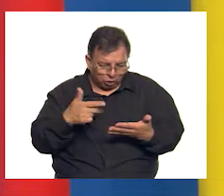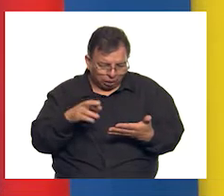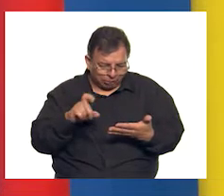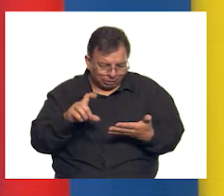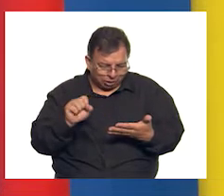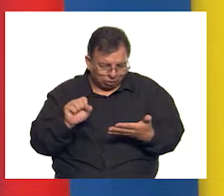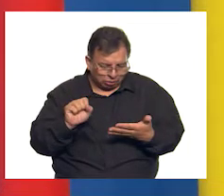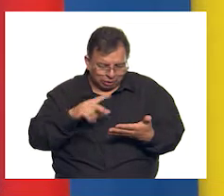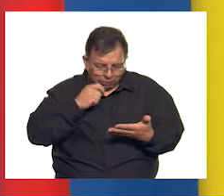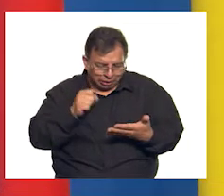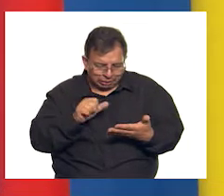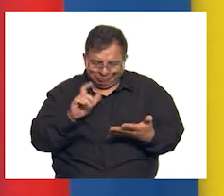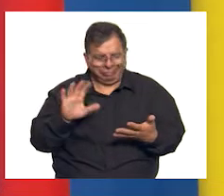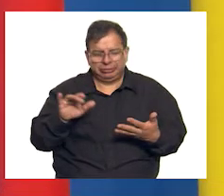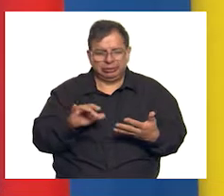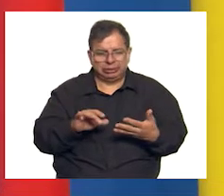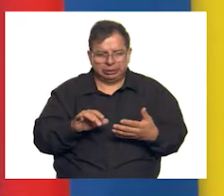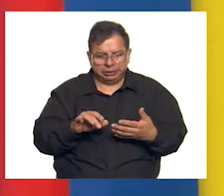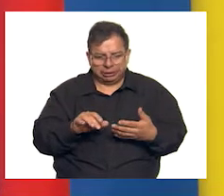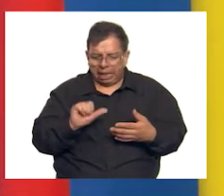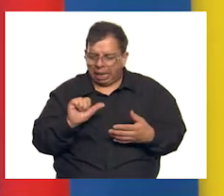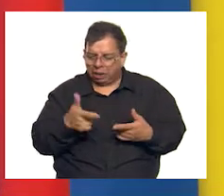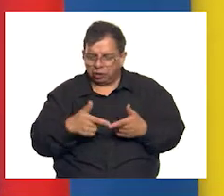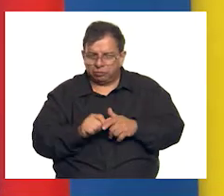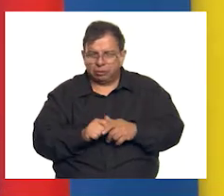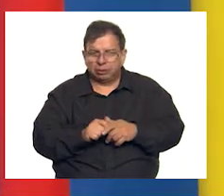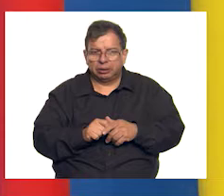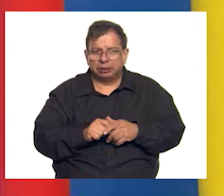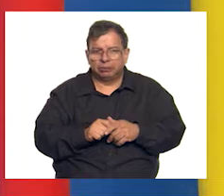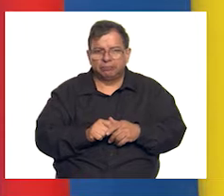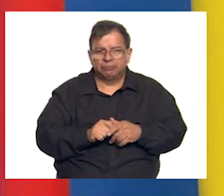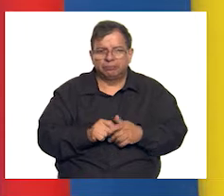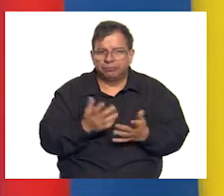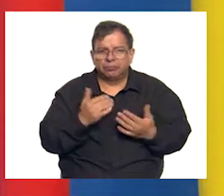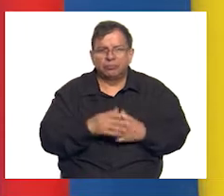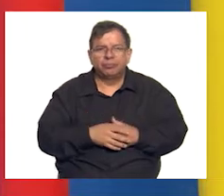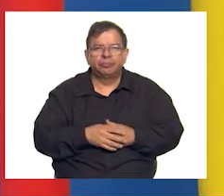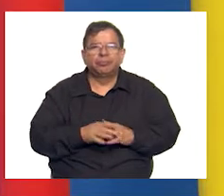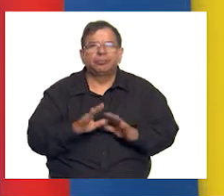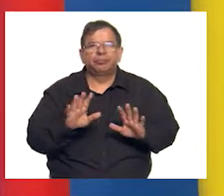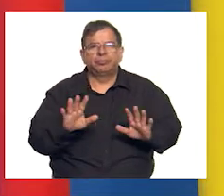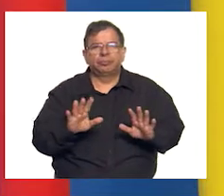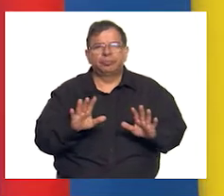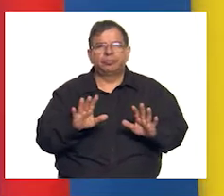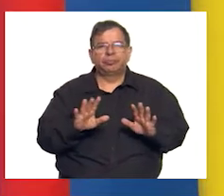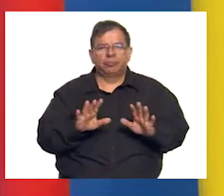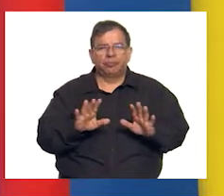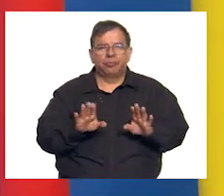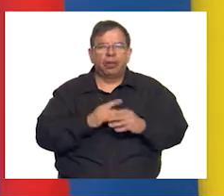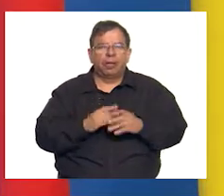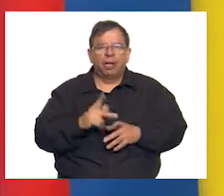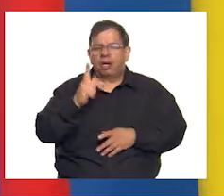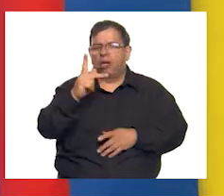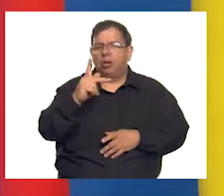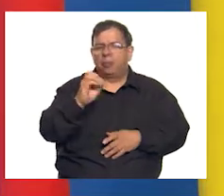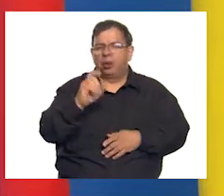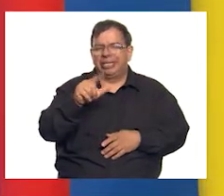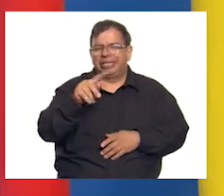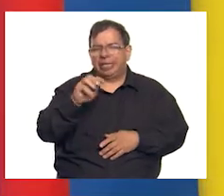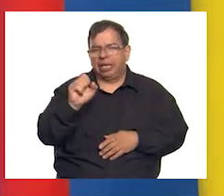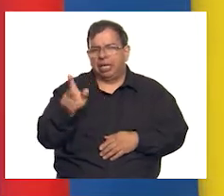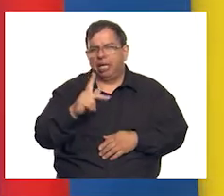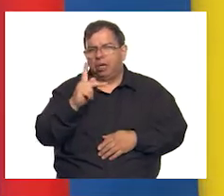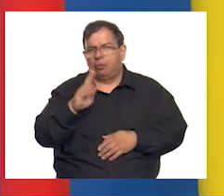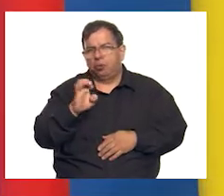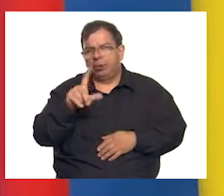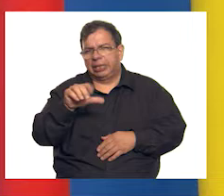Agroalimentario, aguacate, no, ¿verdad? Agrupar, no. Solamente dice aquí, no. Bueno, vamos con política pública, a ver si está. A